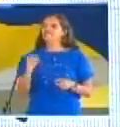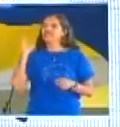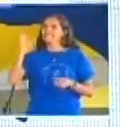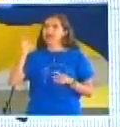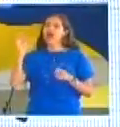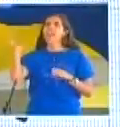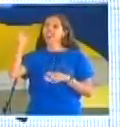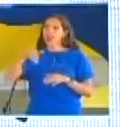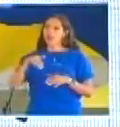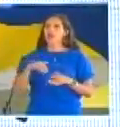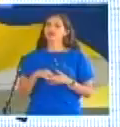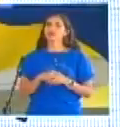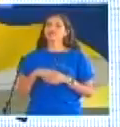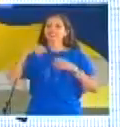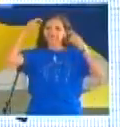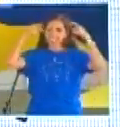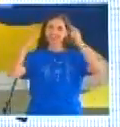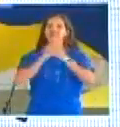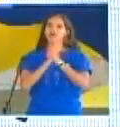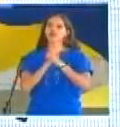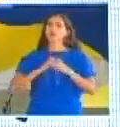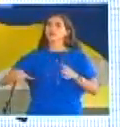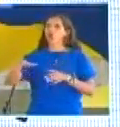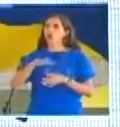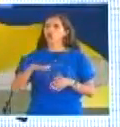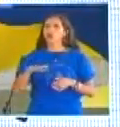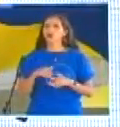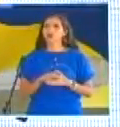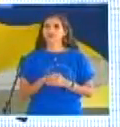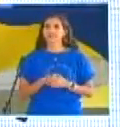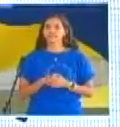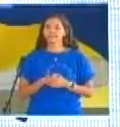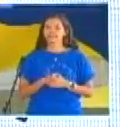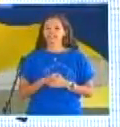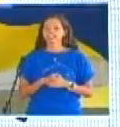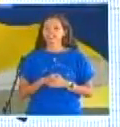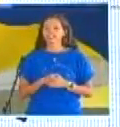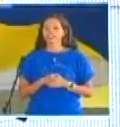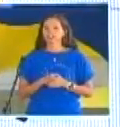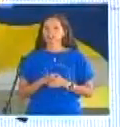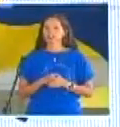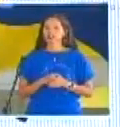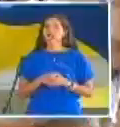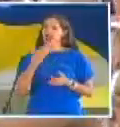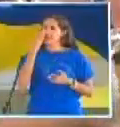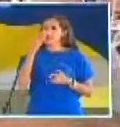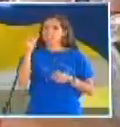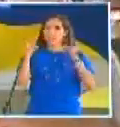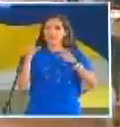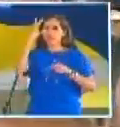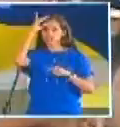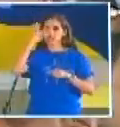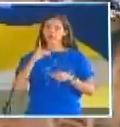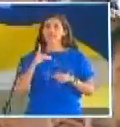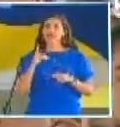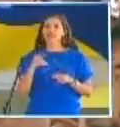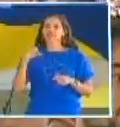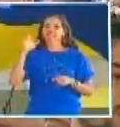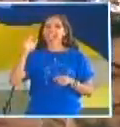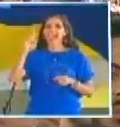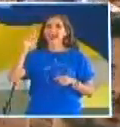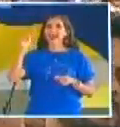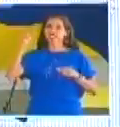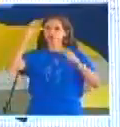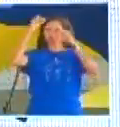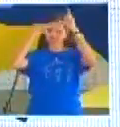Estado Aragua, Chávez, amigo de todos. Y al Frente de Personas con Discapacidad, Ernesto